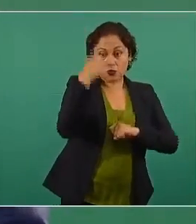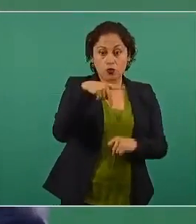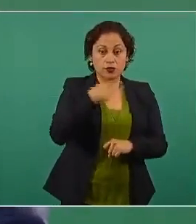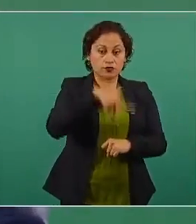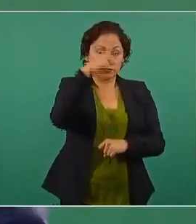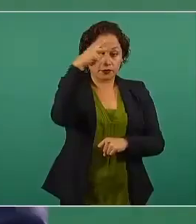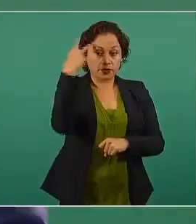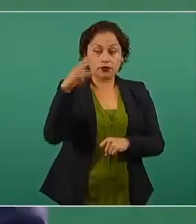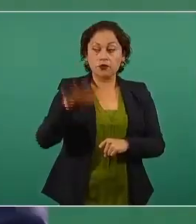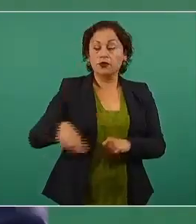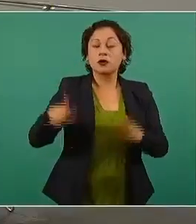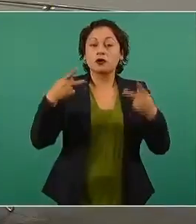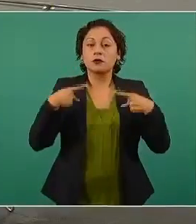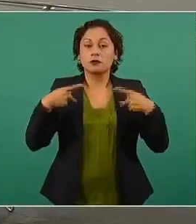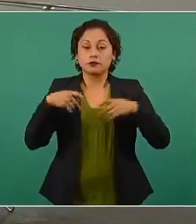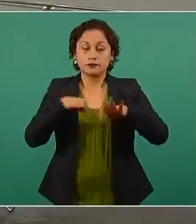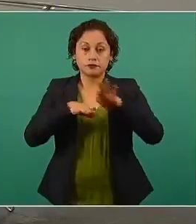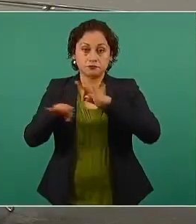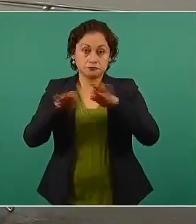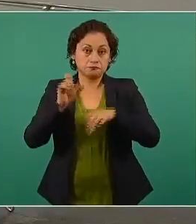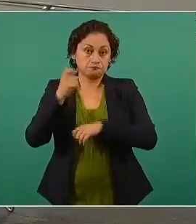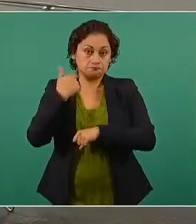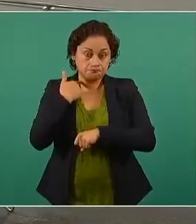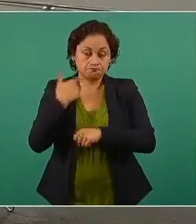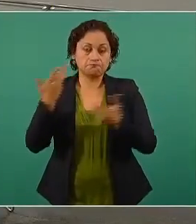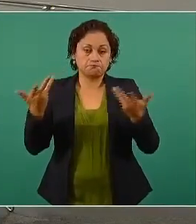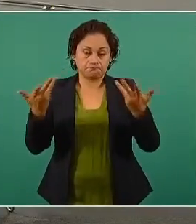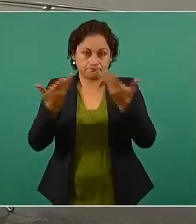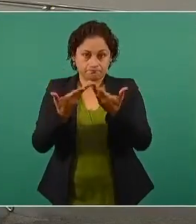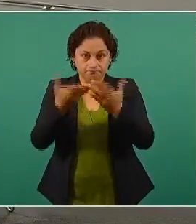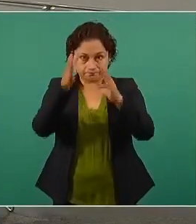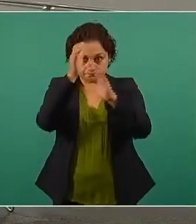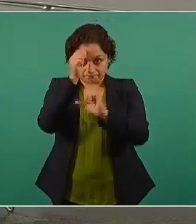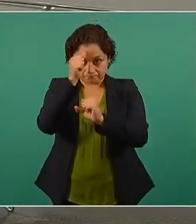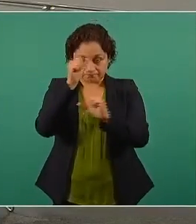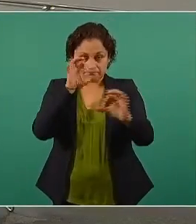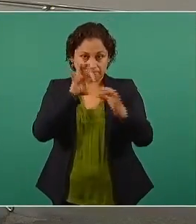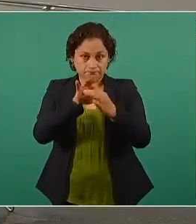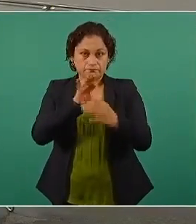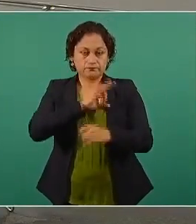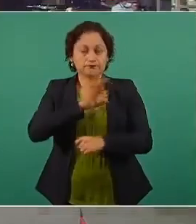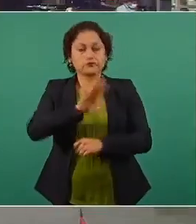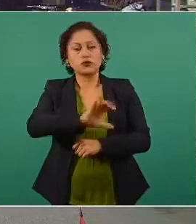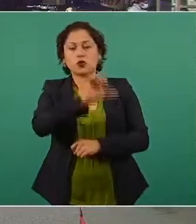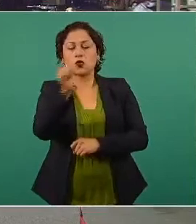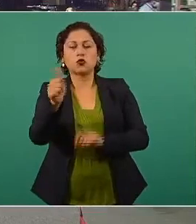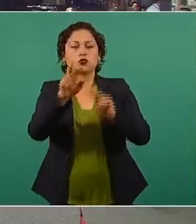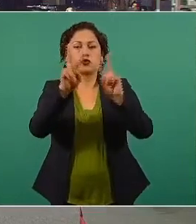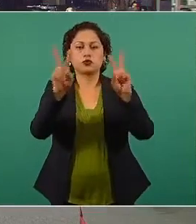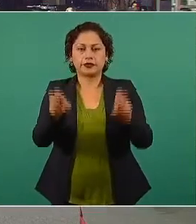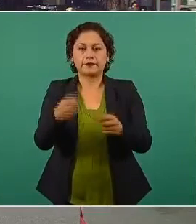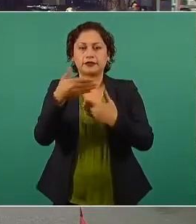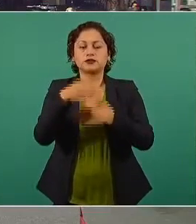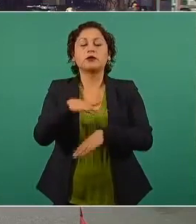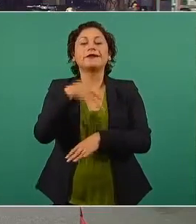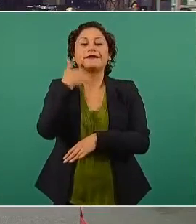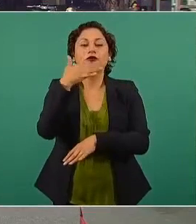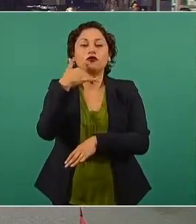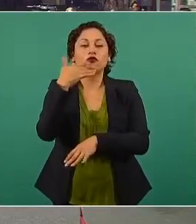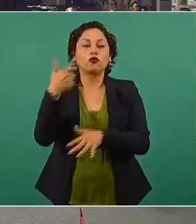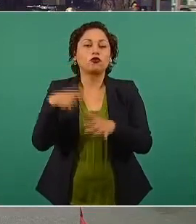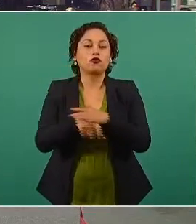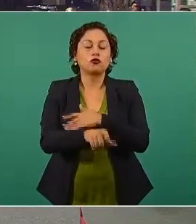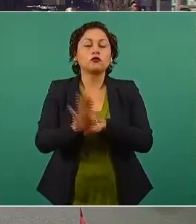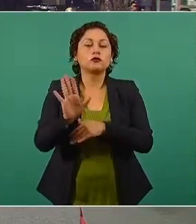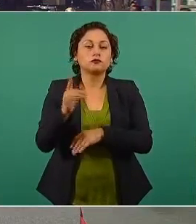ayudamos. Hecho, presidente, muchas gracias. En otro tema, presidente, corrupción, si me lo permite, en una investigación realizada con